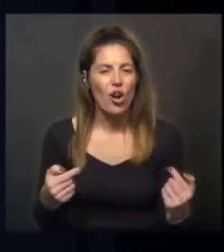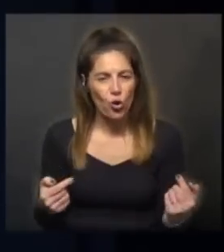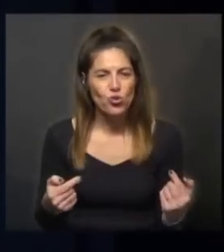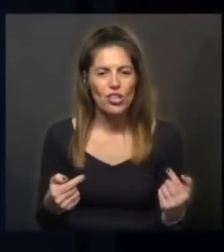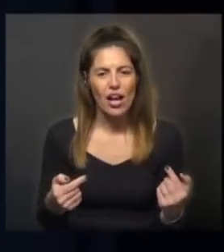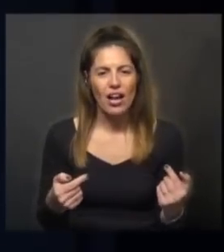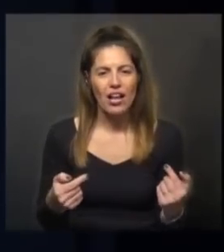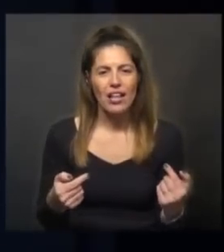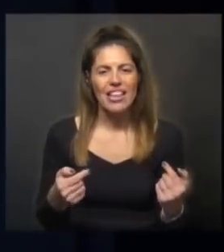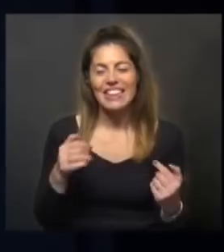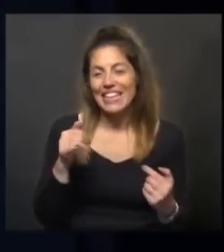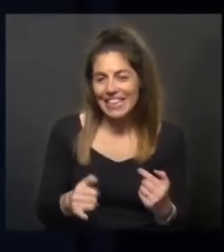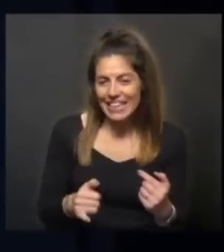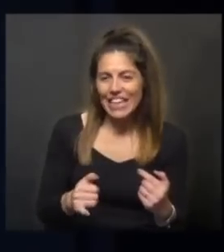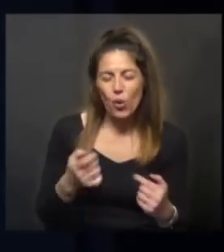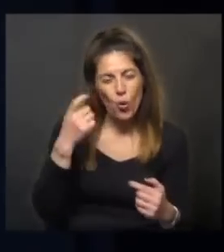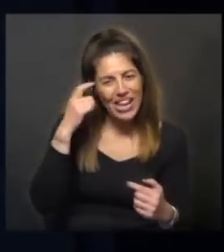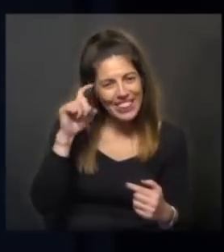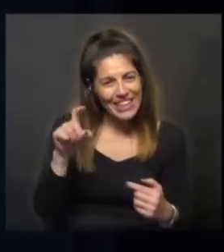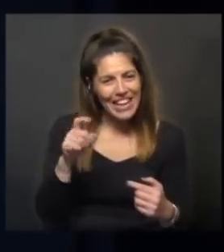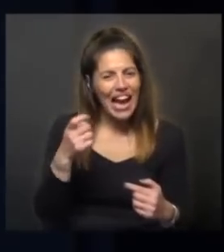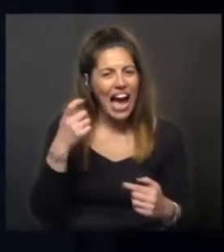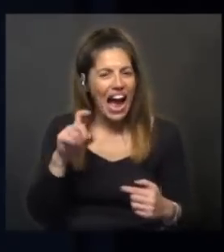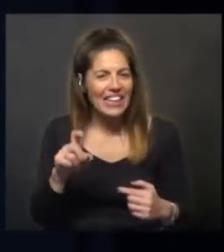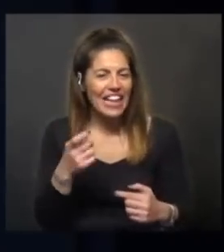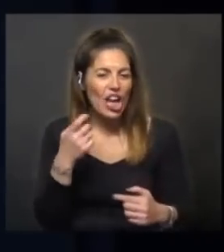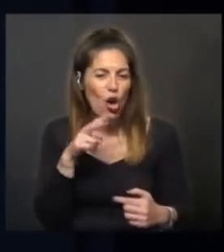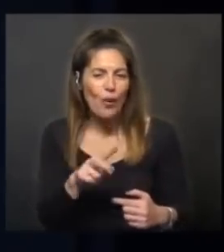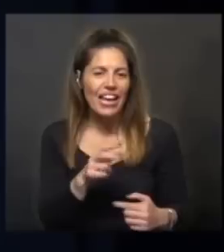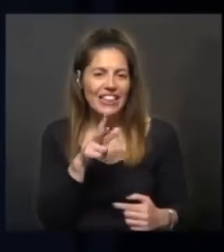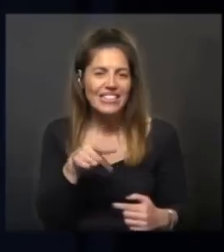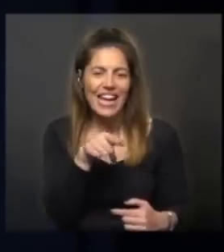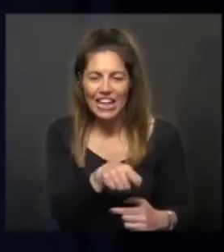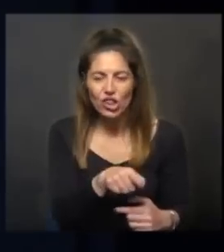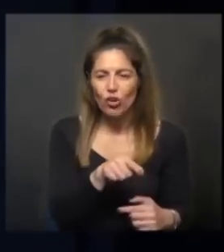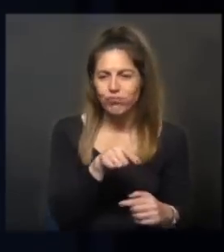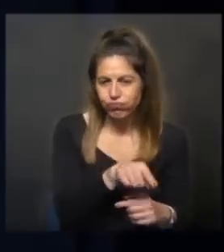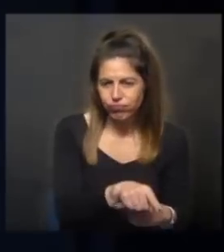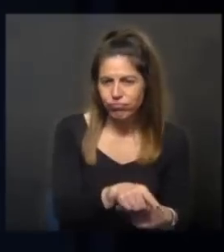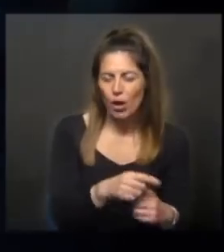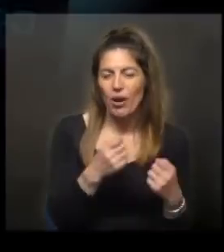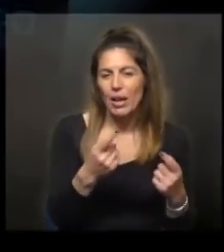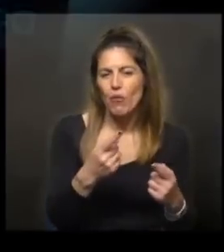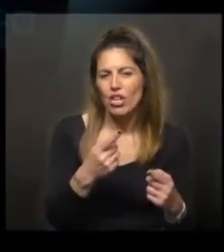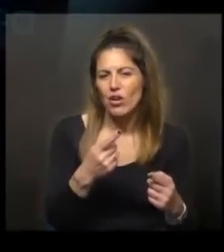de bueno está de tener una una idea hay alguien que lo ve y dice ya Mirá Estos son tal cosa